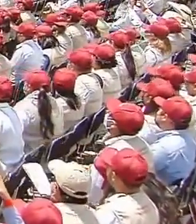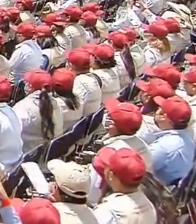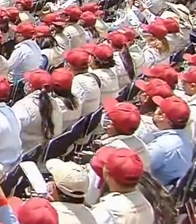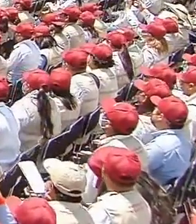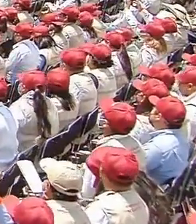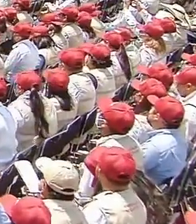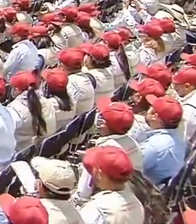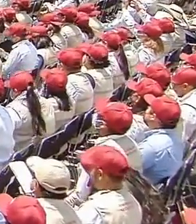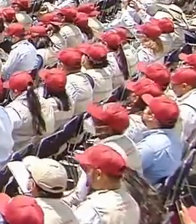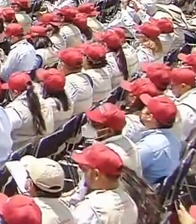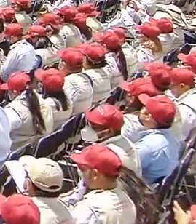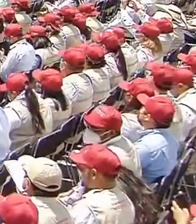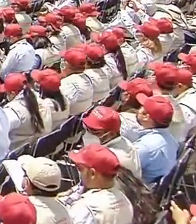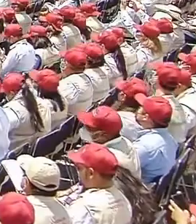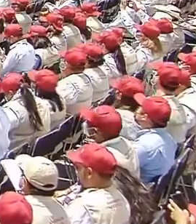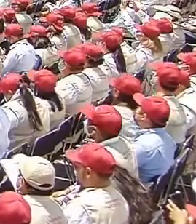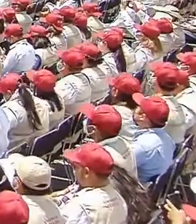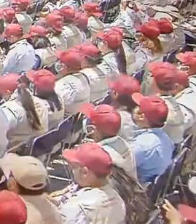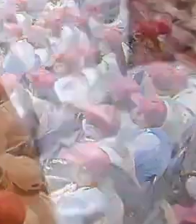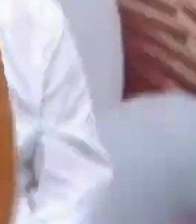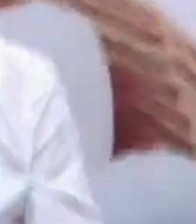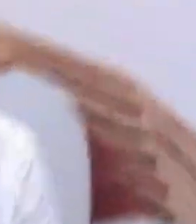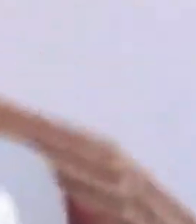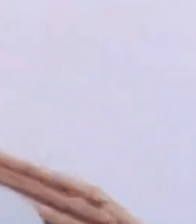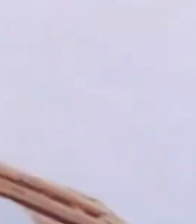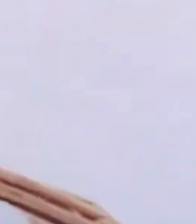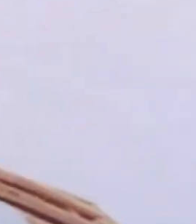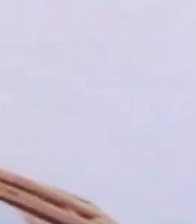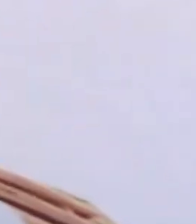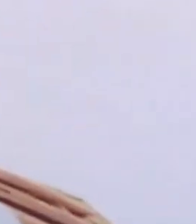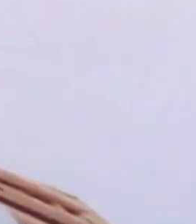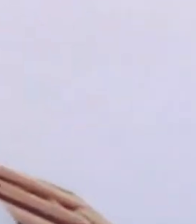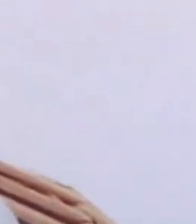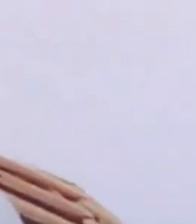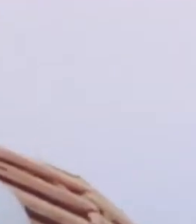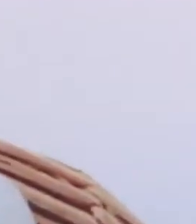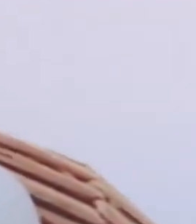Ciudadana Ariadna Montiel Reyes, secretaria de Bienestar.